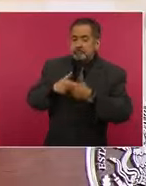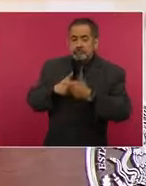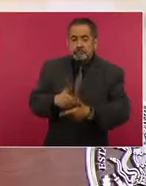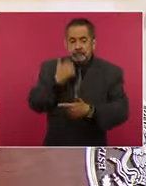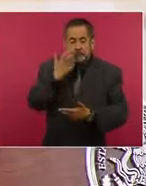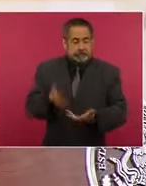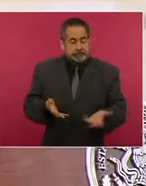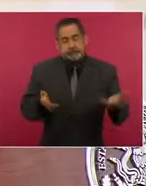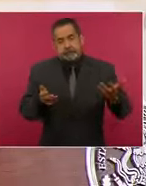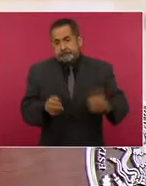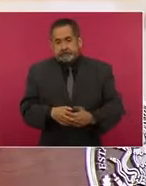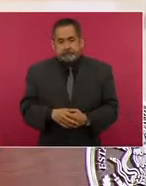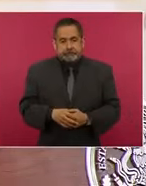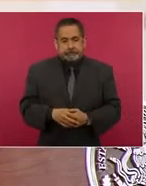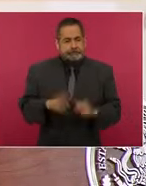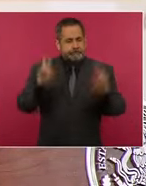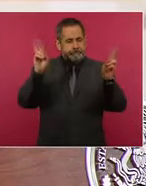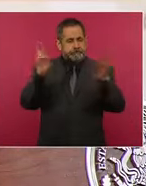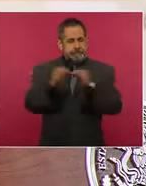Ahora sí que hay un dicho